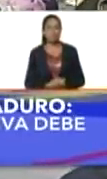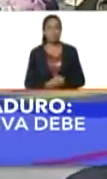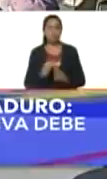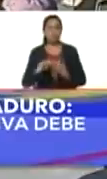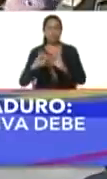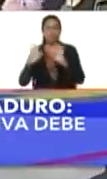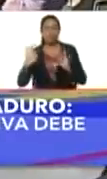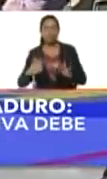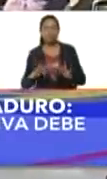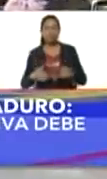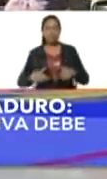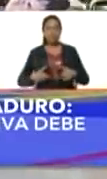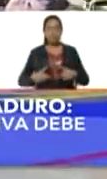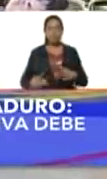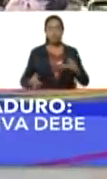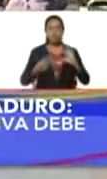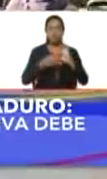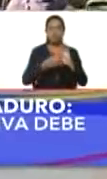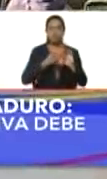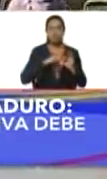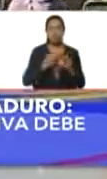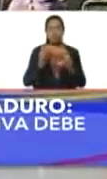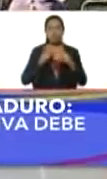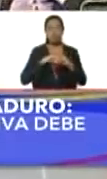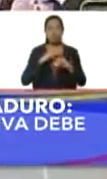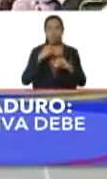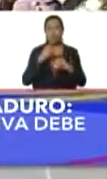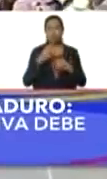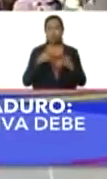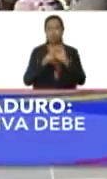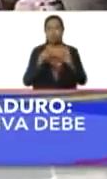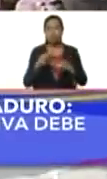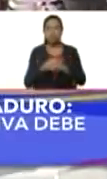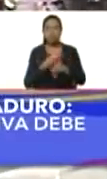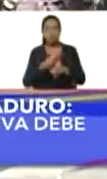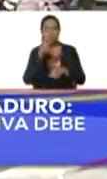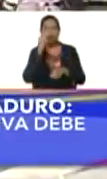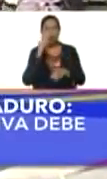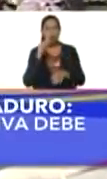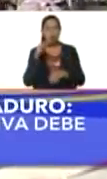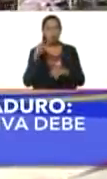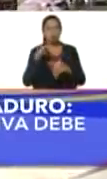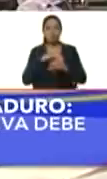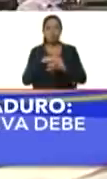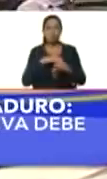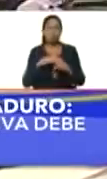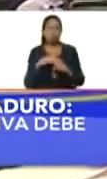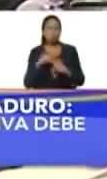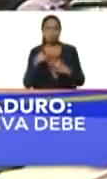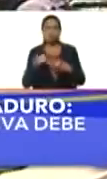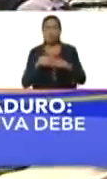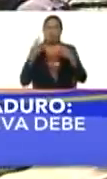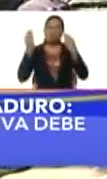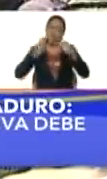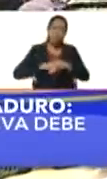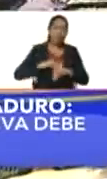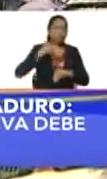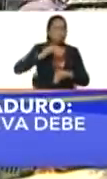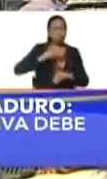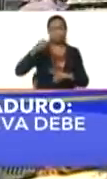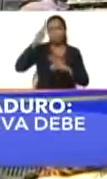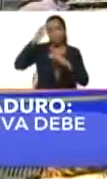unir esfuerzo. Estoy de acuerdo con lo que acaba de decir el gobernador Héctor Rodríguez, totalmente de acuerdo.